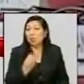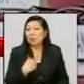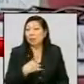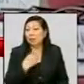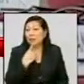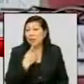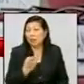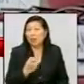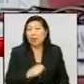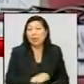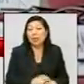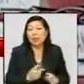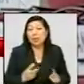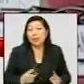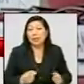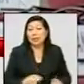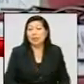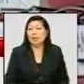dicho, oncológico.